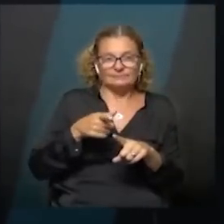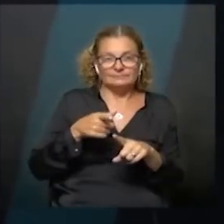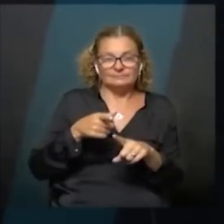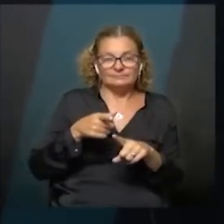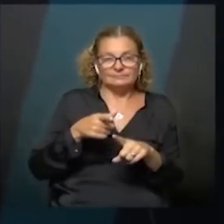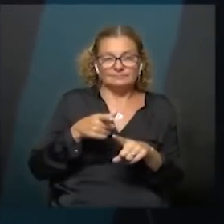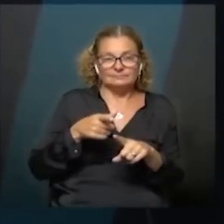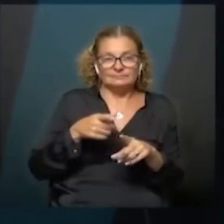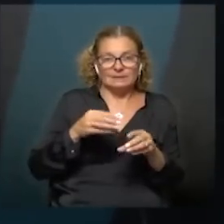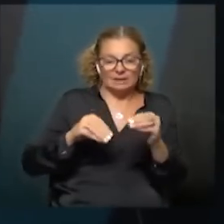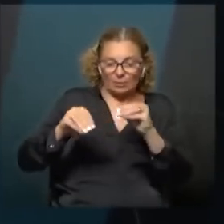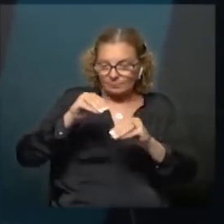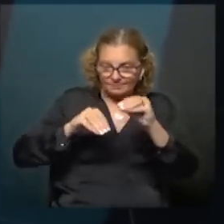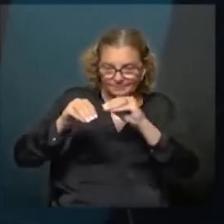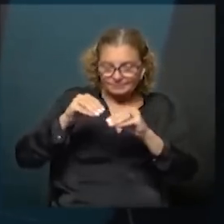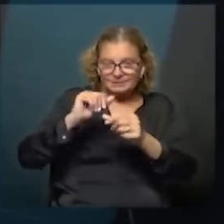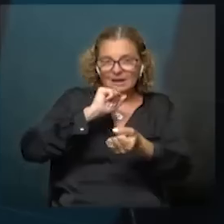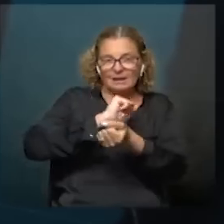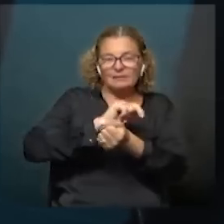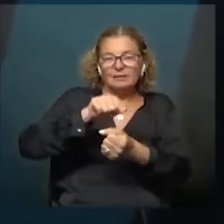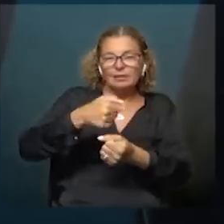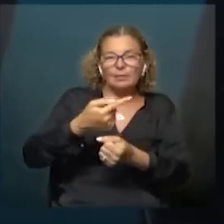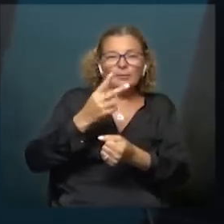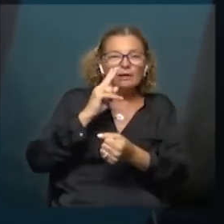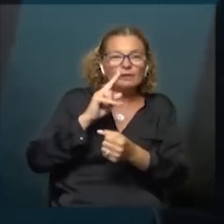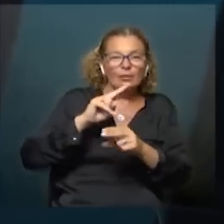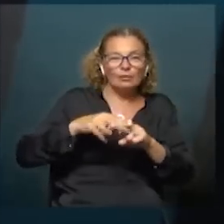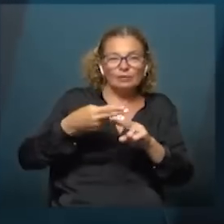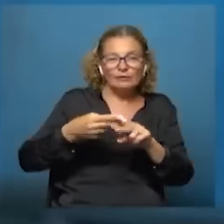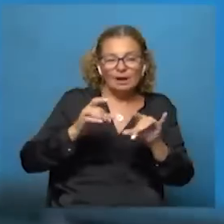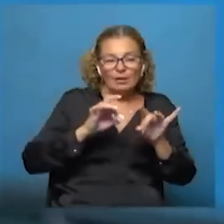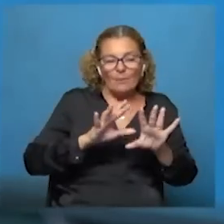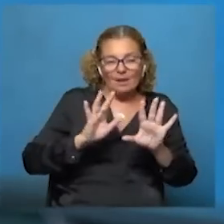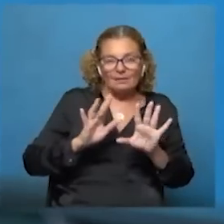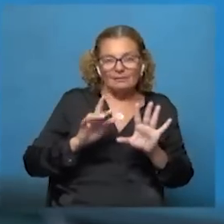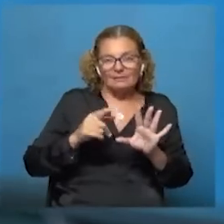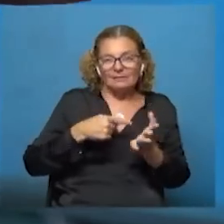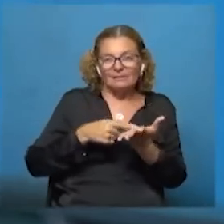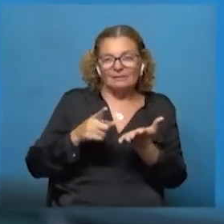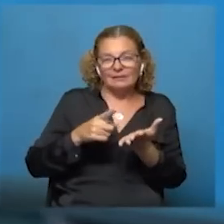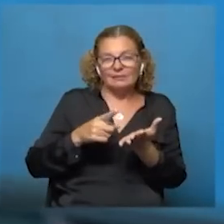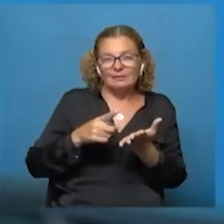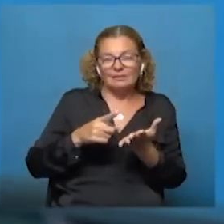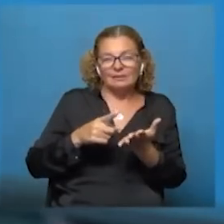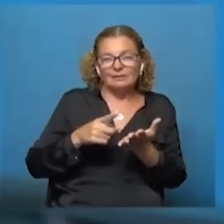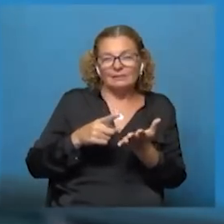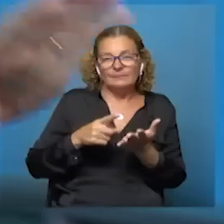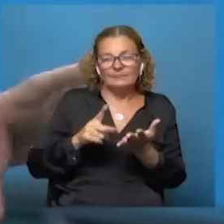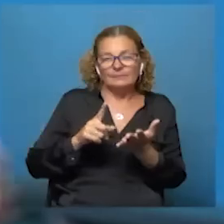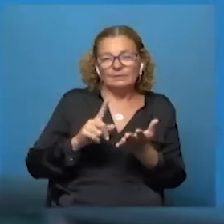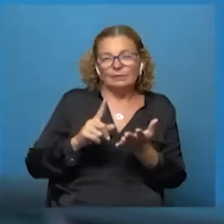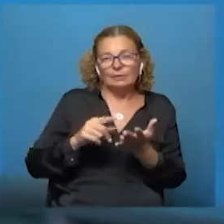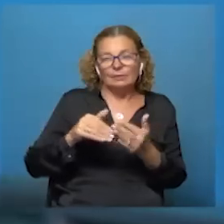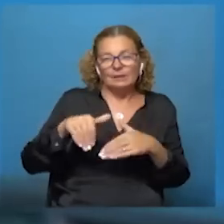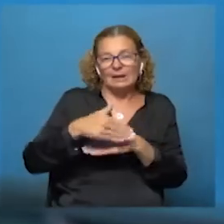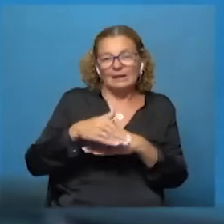ordenar esa cárcel y después otra vez a la normalidad sirve para la calle eso no yo no estoy de acuerdo